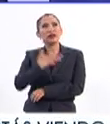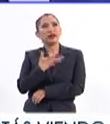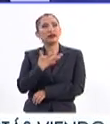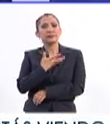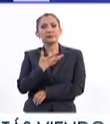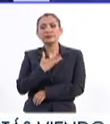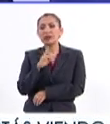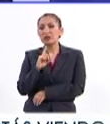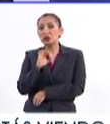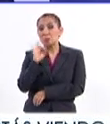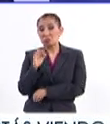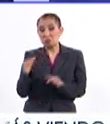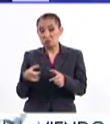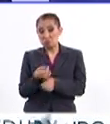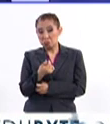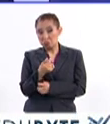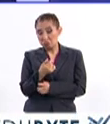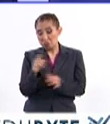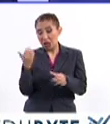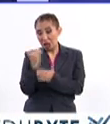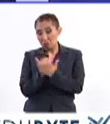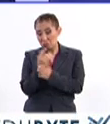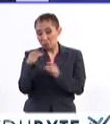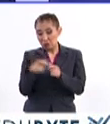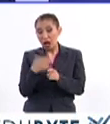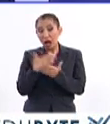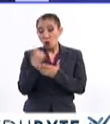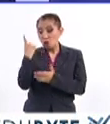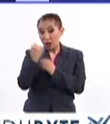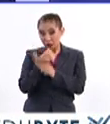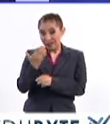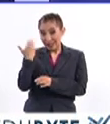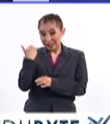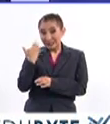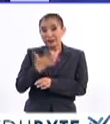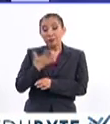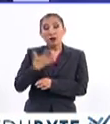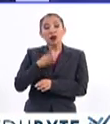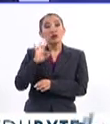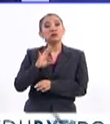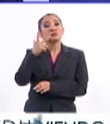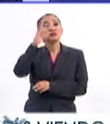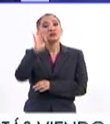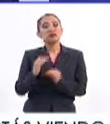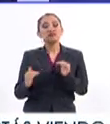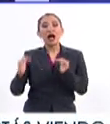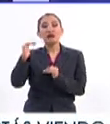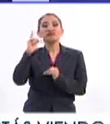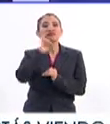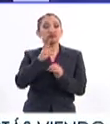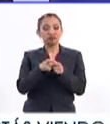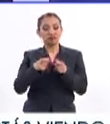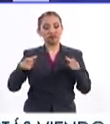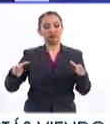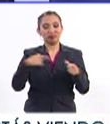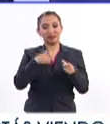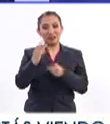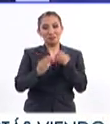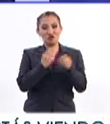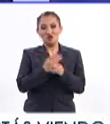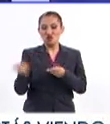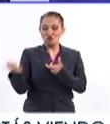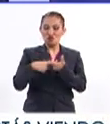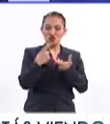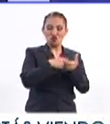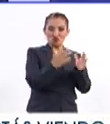teníamos menos del 30%. Me da mucho orgullo decirles que al año pasado tenemos 48% de mujeres a nivel